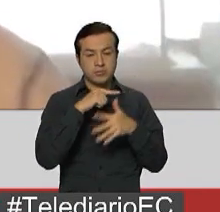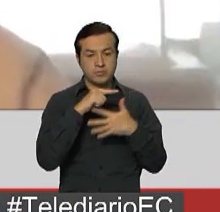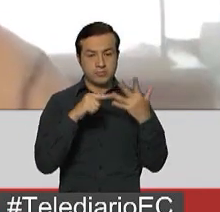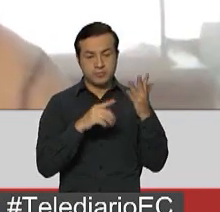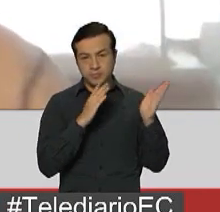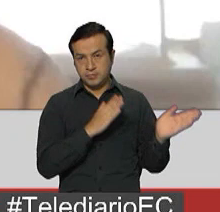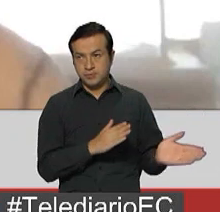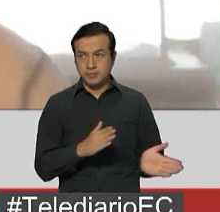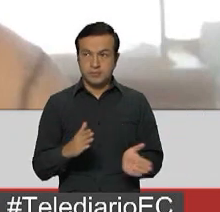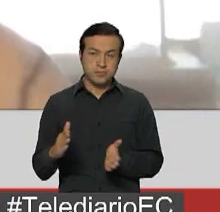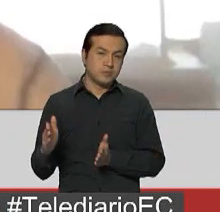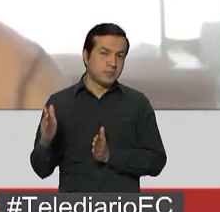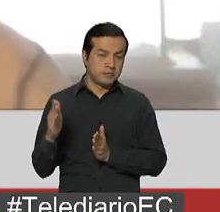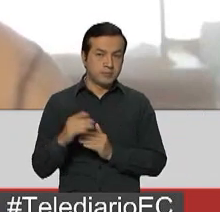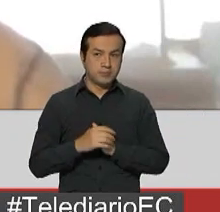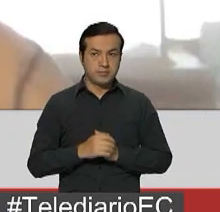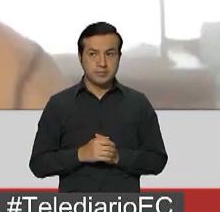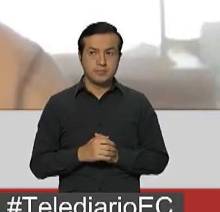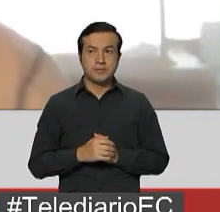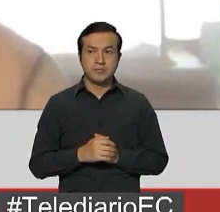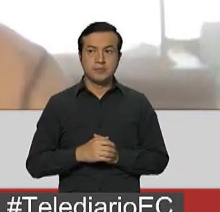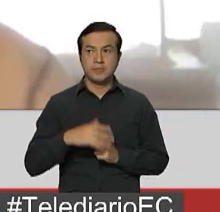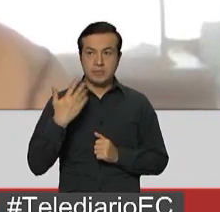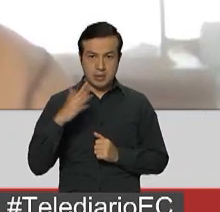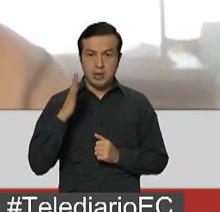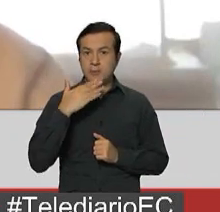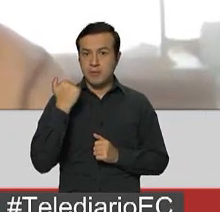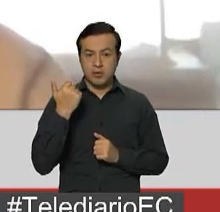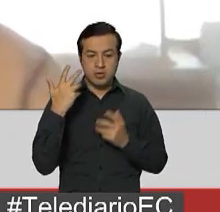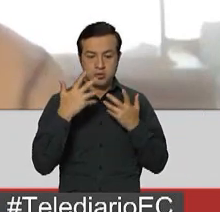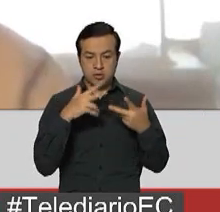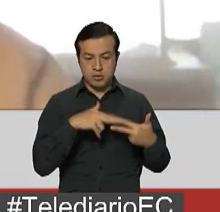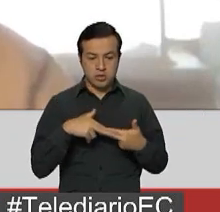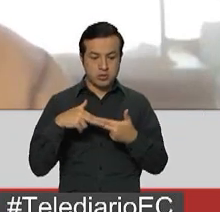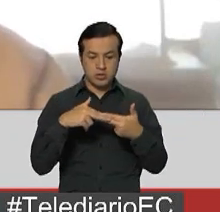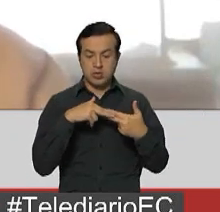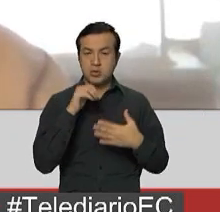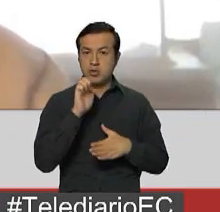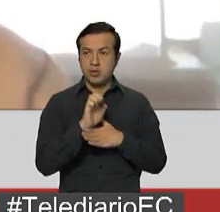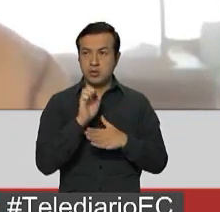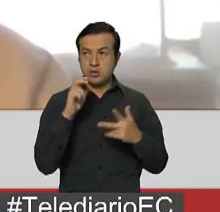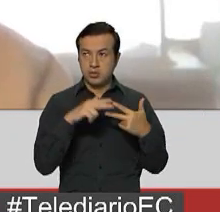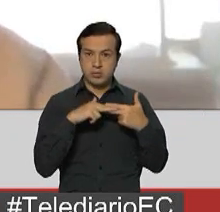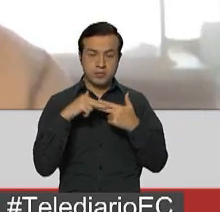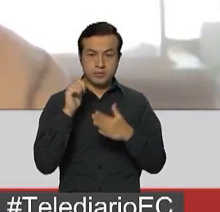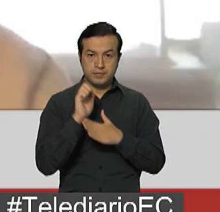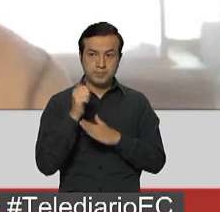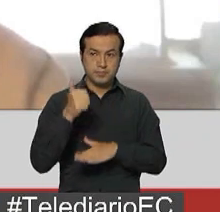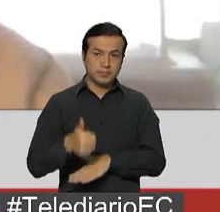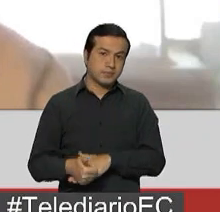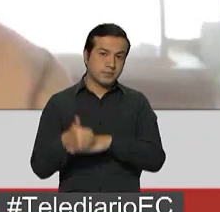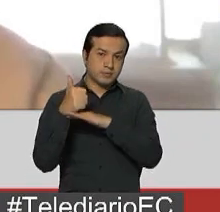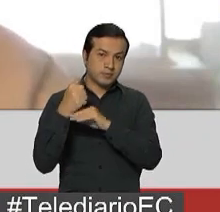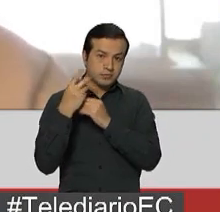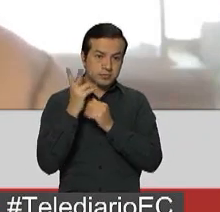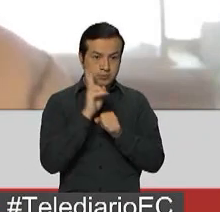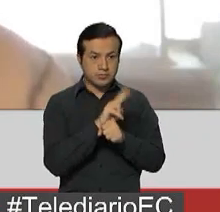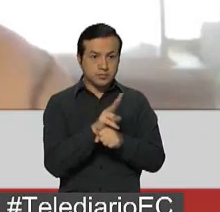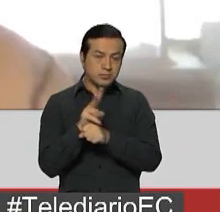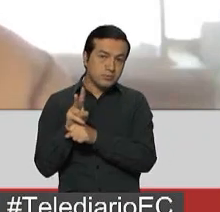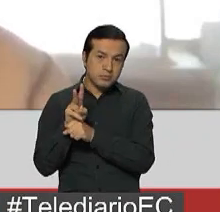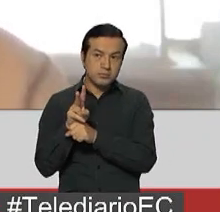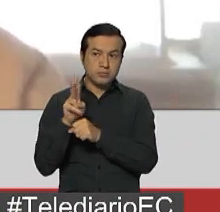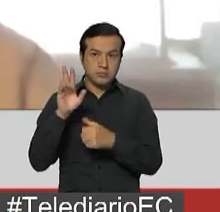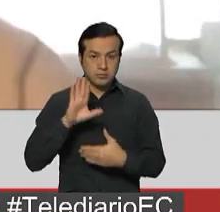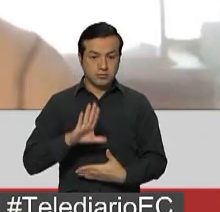no nos hemos mejorado la relación que tiene el ecuador con la misma autoridad de supervisión a nivel de